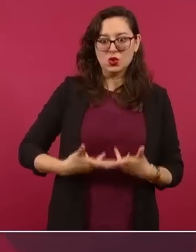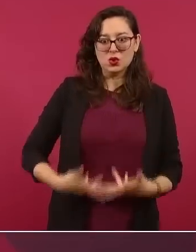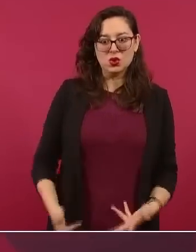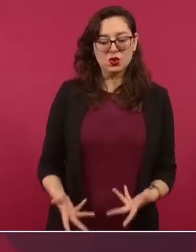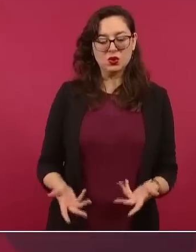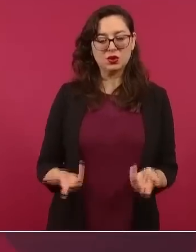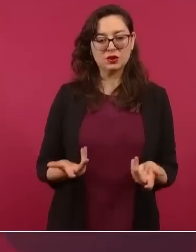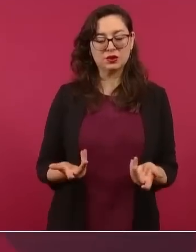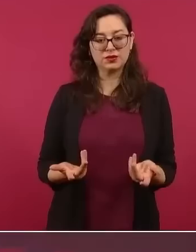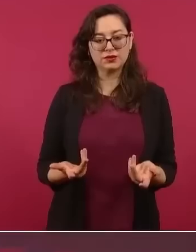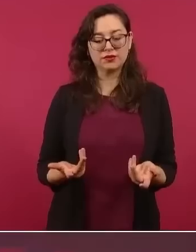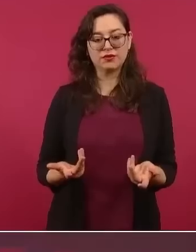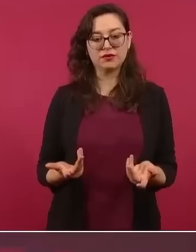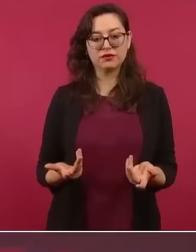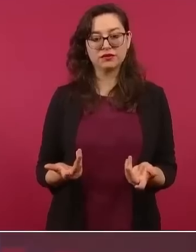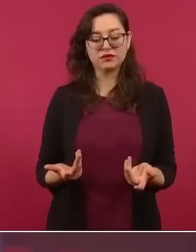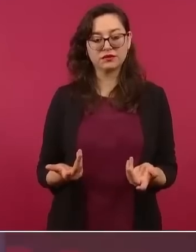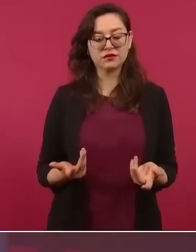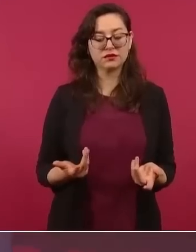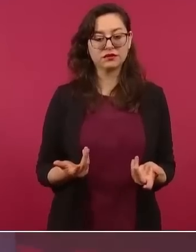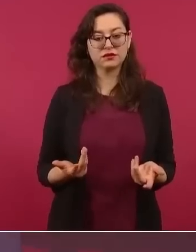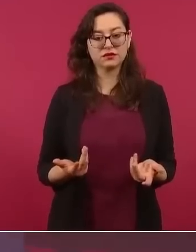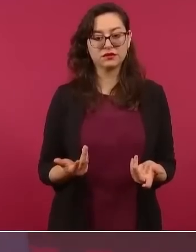Y la respuesta